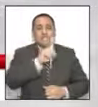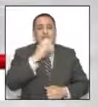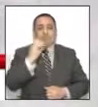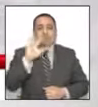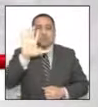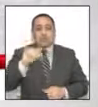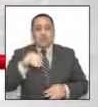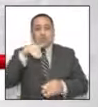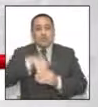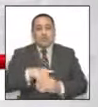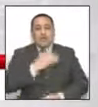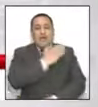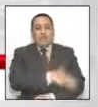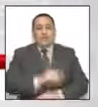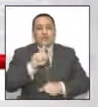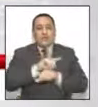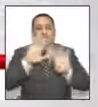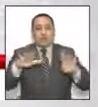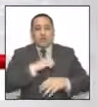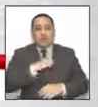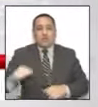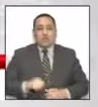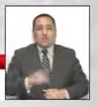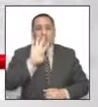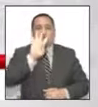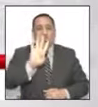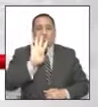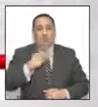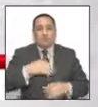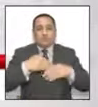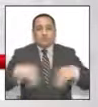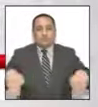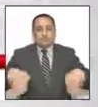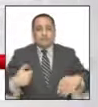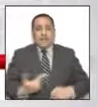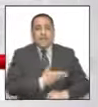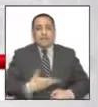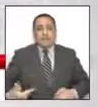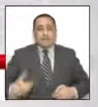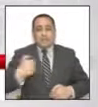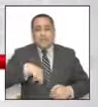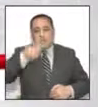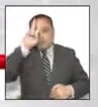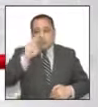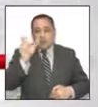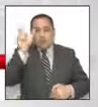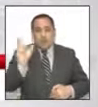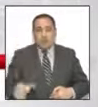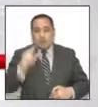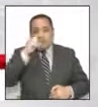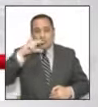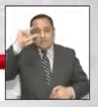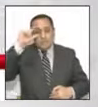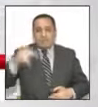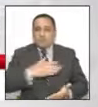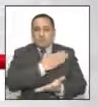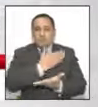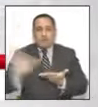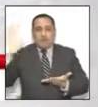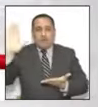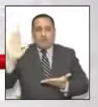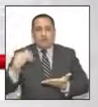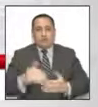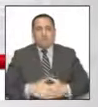favor, 19 en contra y 4 abstenciones, el presidente de la República, Martín Vizcarra, ha sido